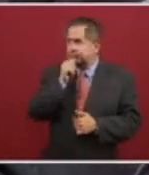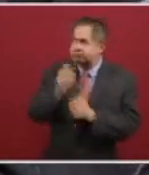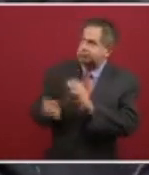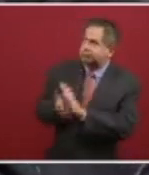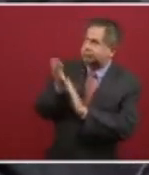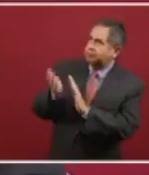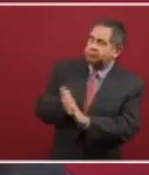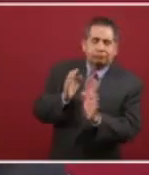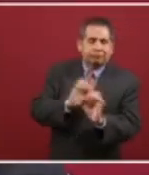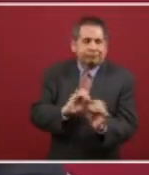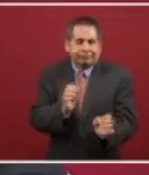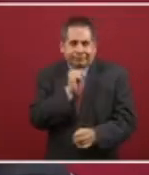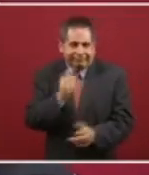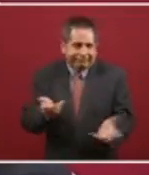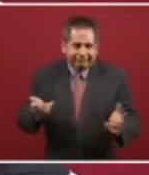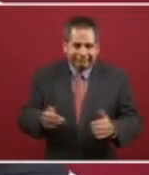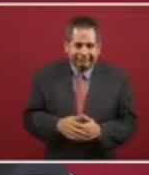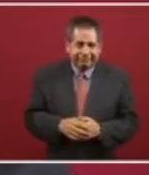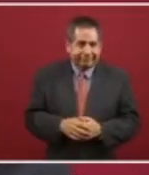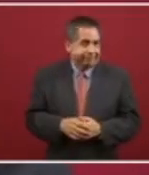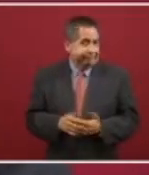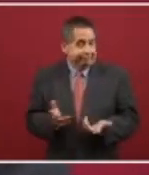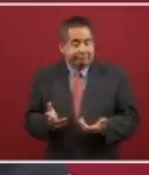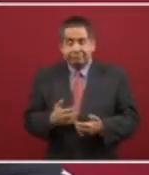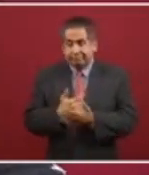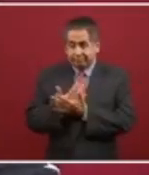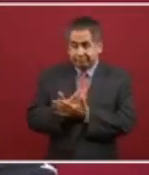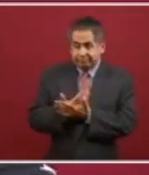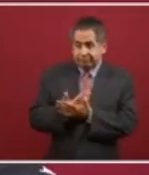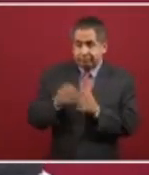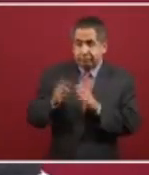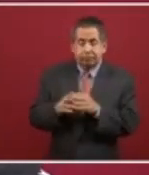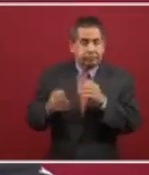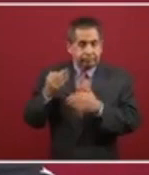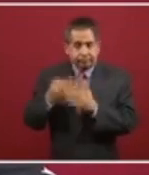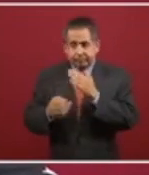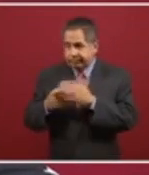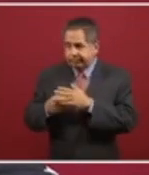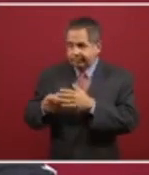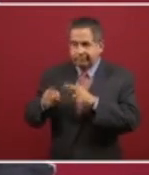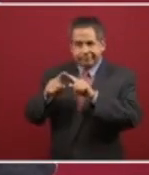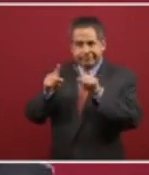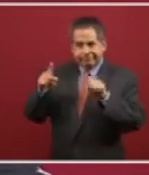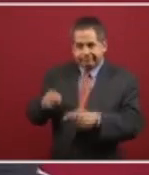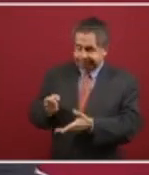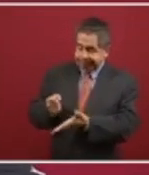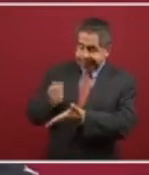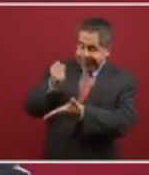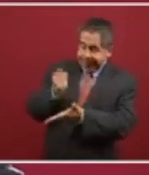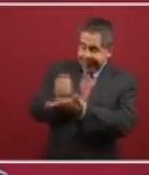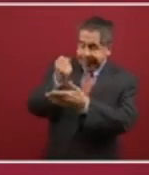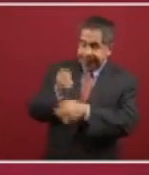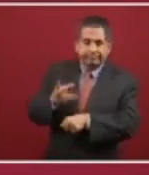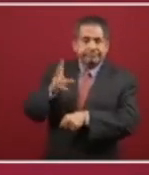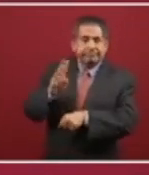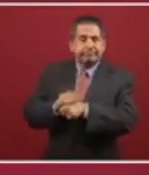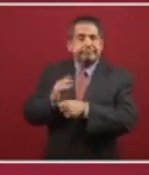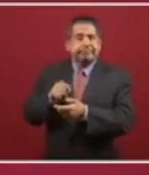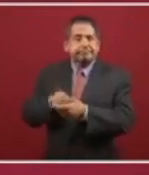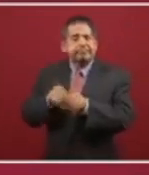estamos esperando el que se emita el